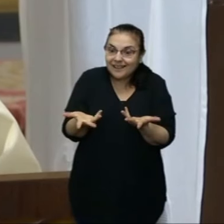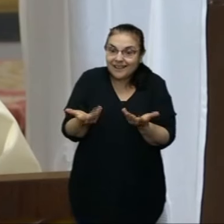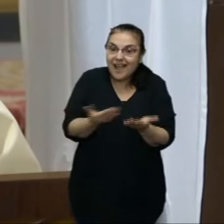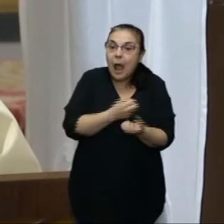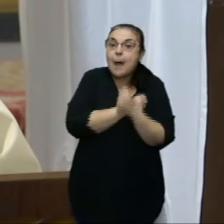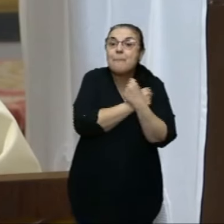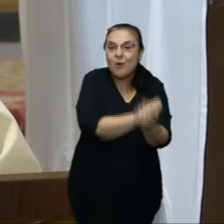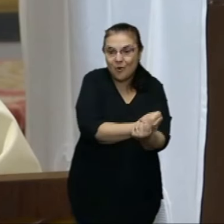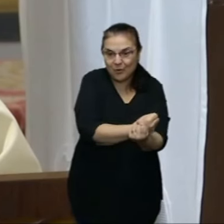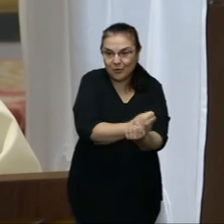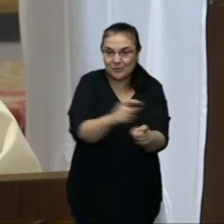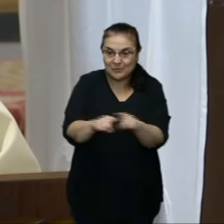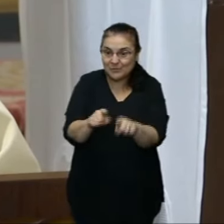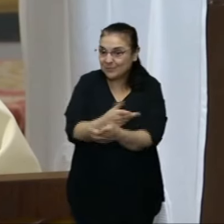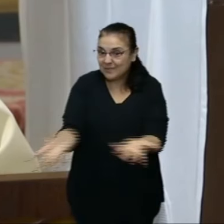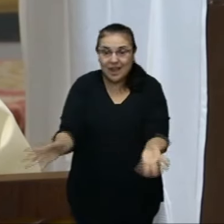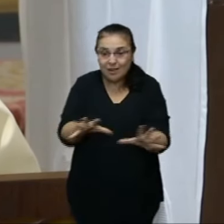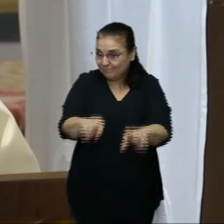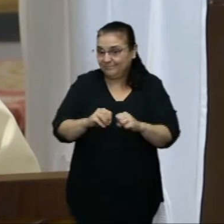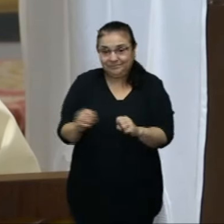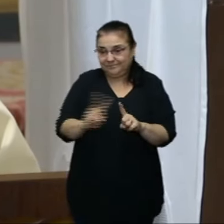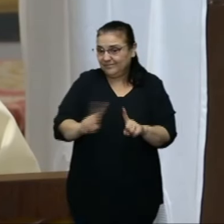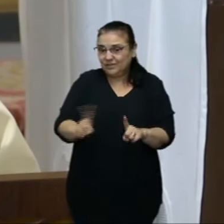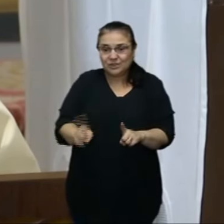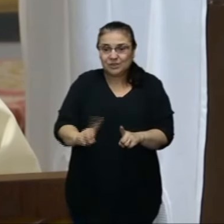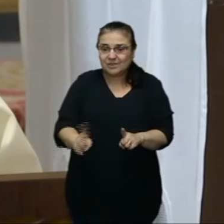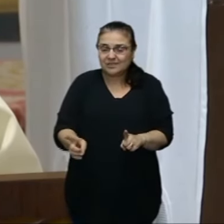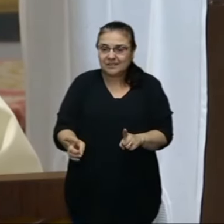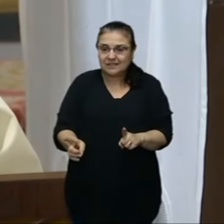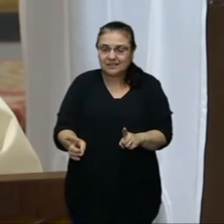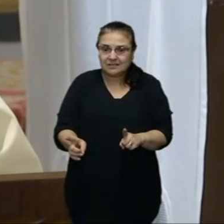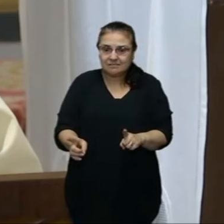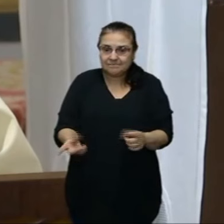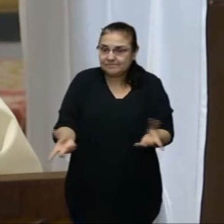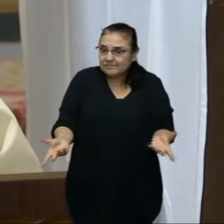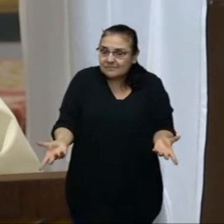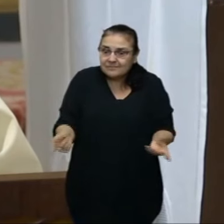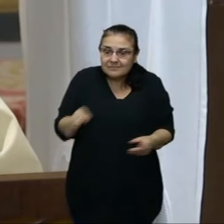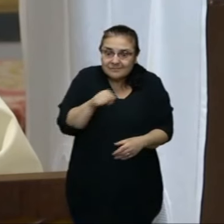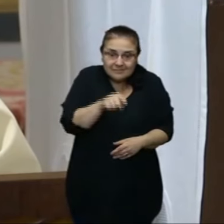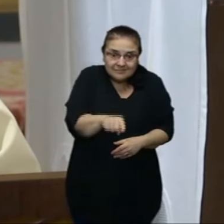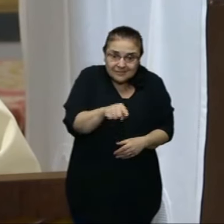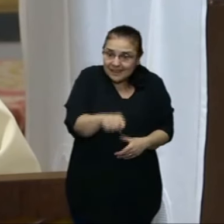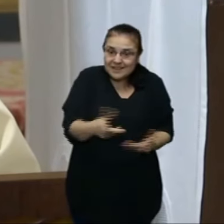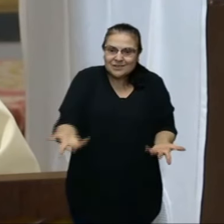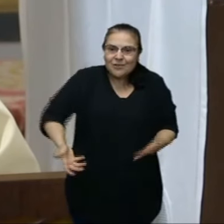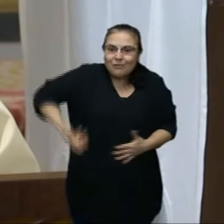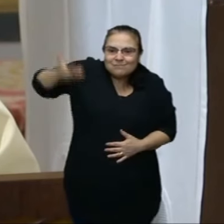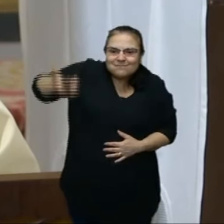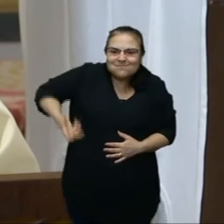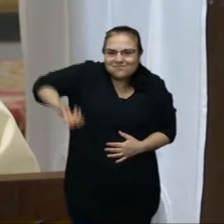prójimo. No lo entienden siquiera. No entienden que eso sea algo grandioso.